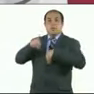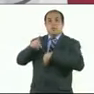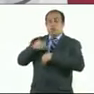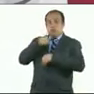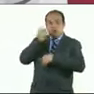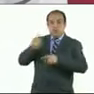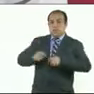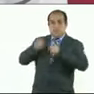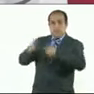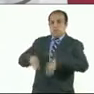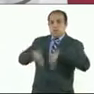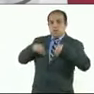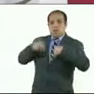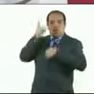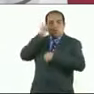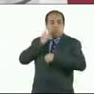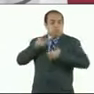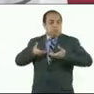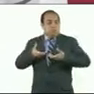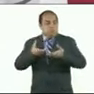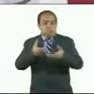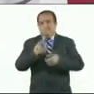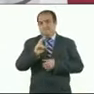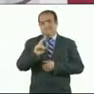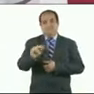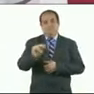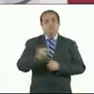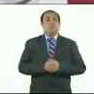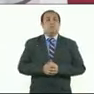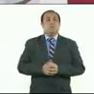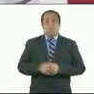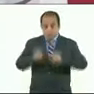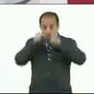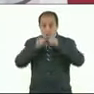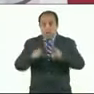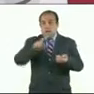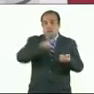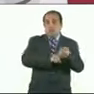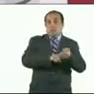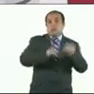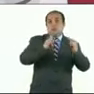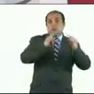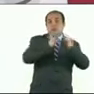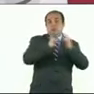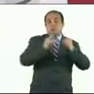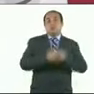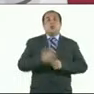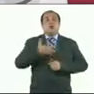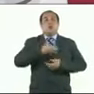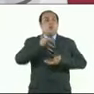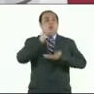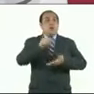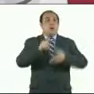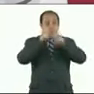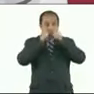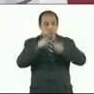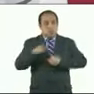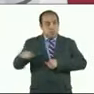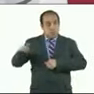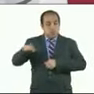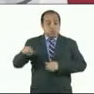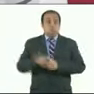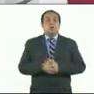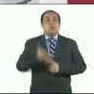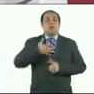las cobijas para que duerman en vía pública, sino atenderlos en los albergues, tenemos la capacidad para poderlos atender para que estén en un